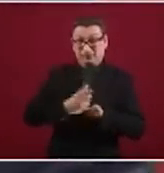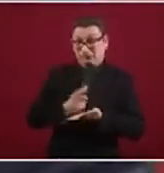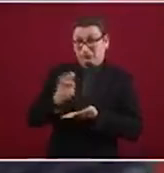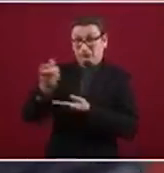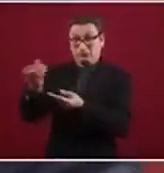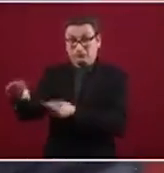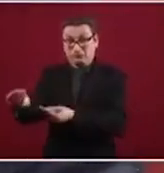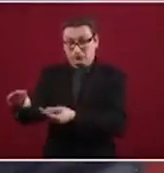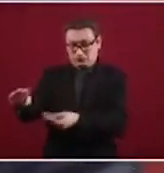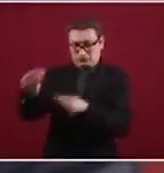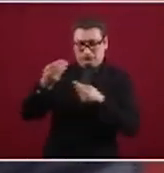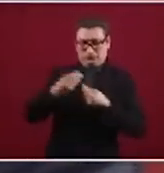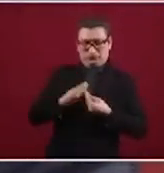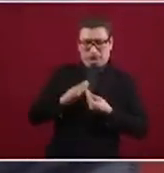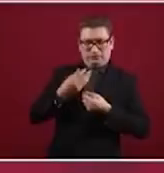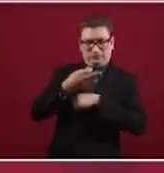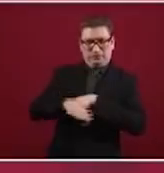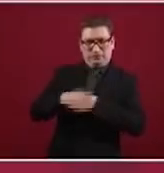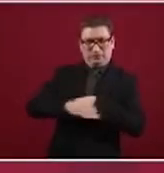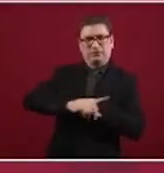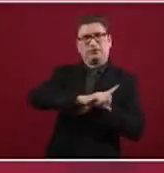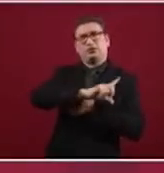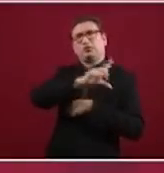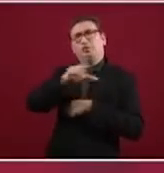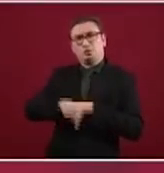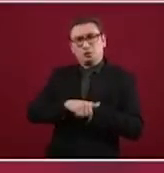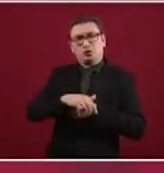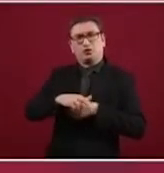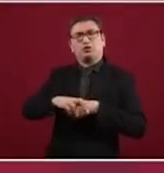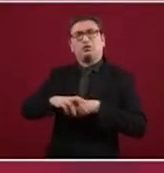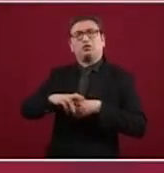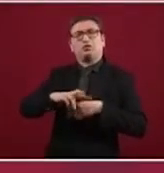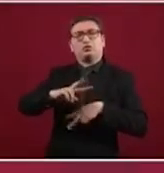que se lo devuelva, me dice, cuando